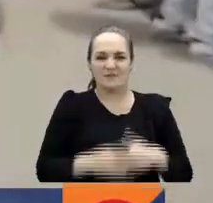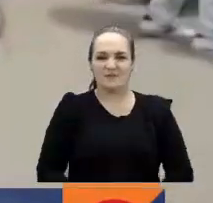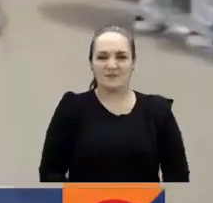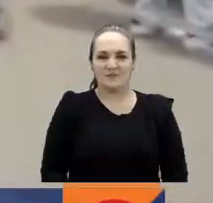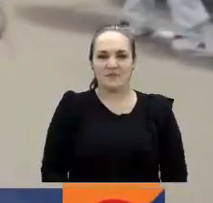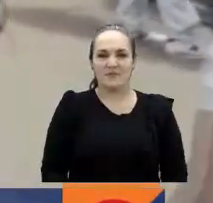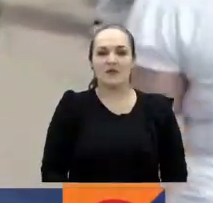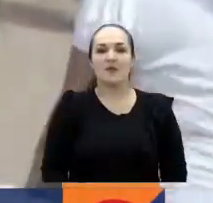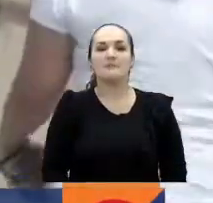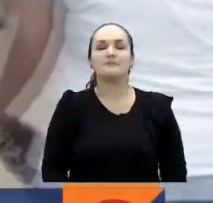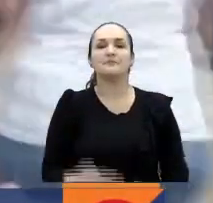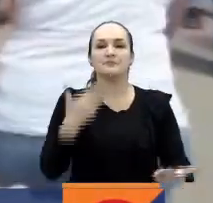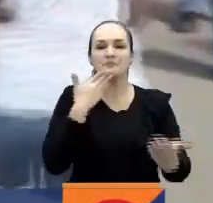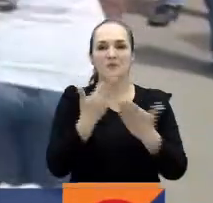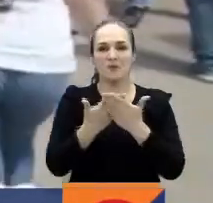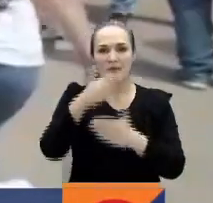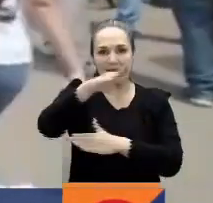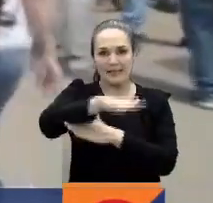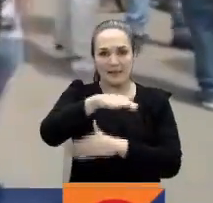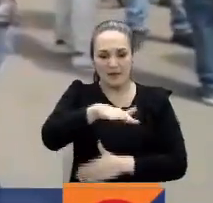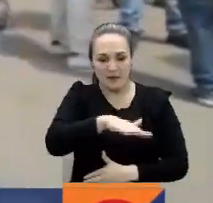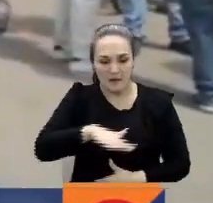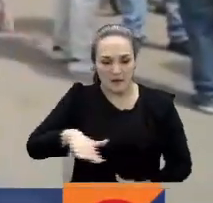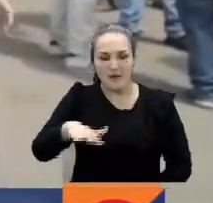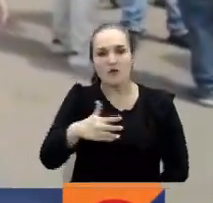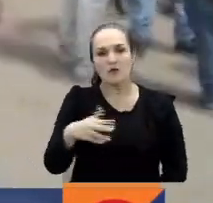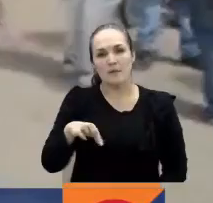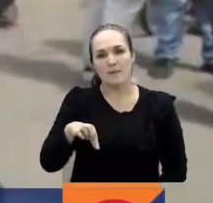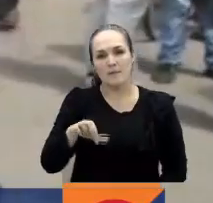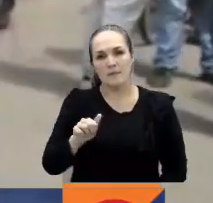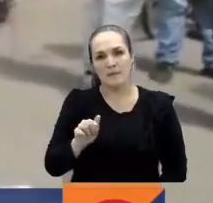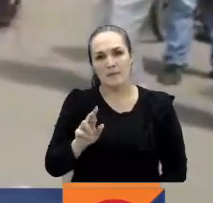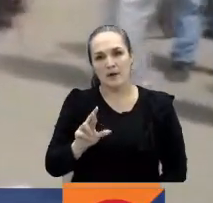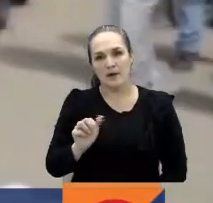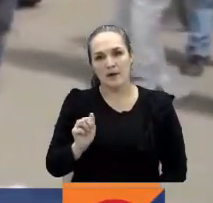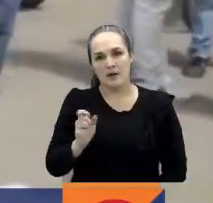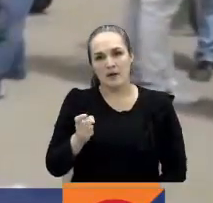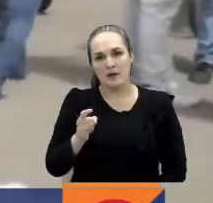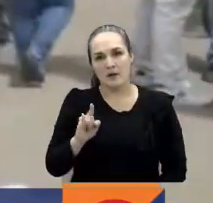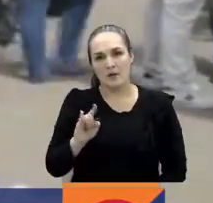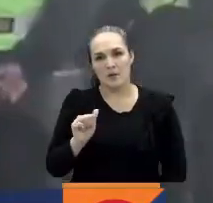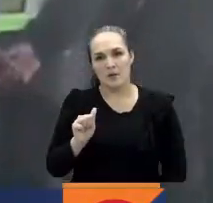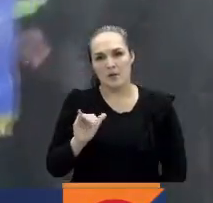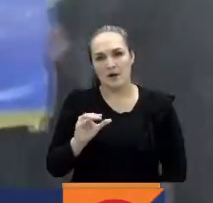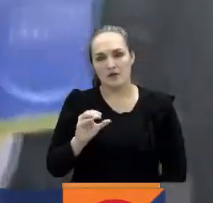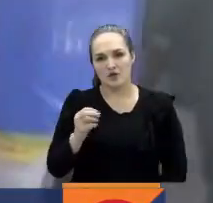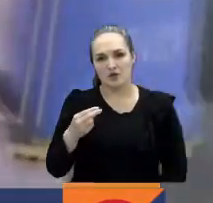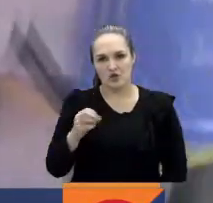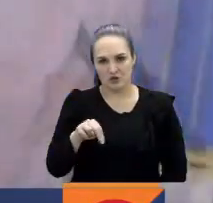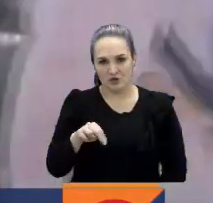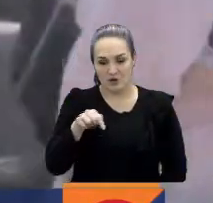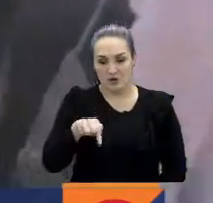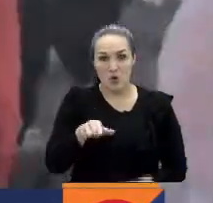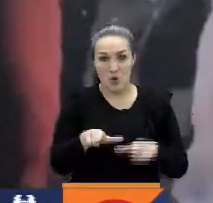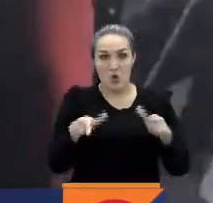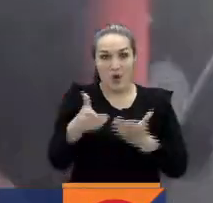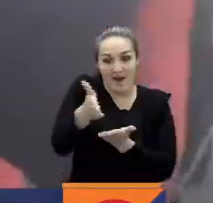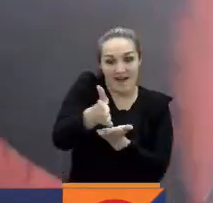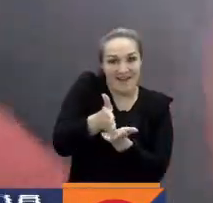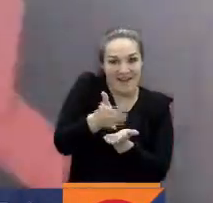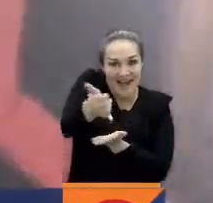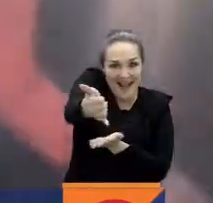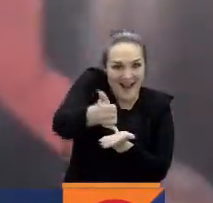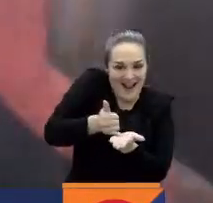Buenas tardes, desde el corregimiento de Paraguachón, en la zona conocida como La Raya, donde me encuentro en este momento, pues siempre ha estado activa,